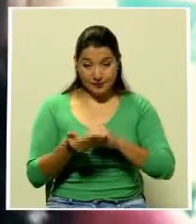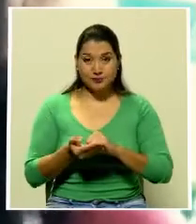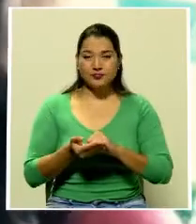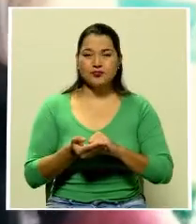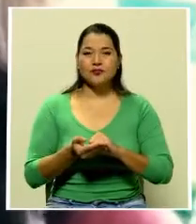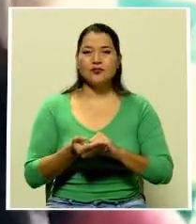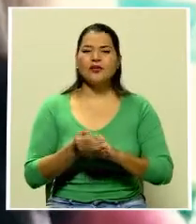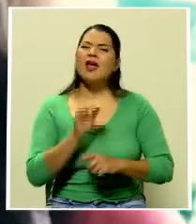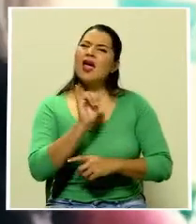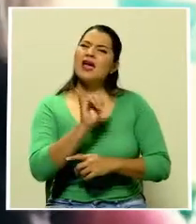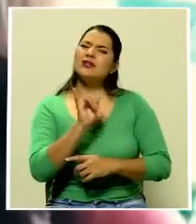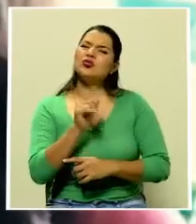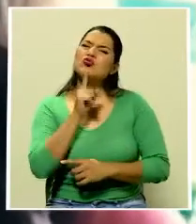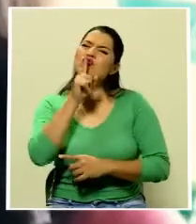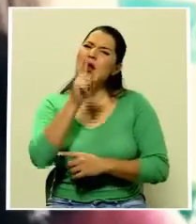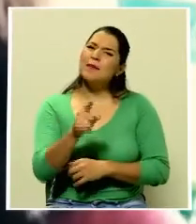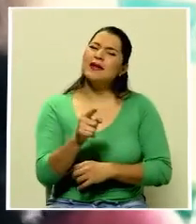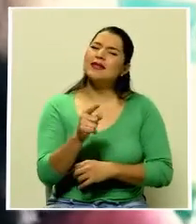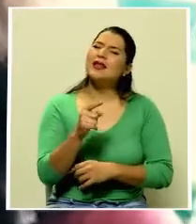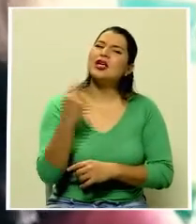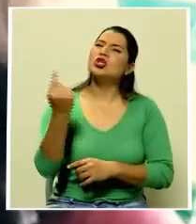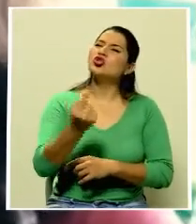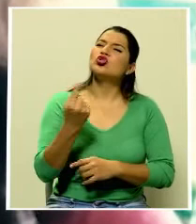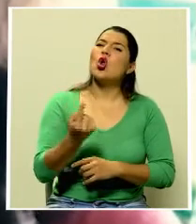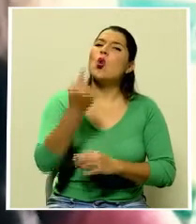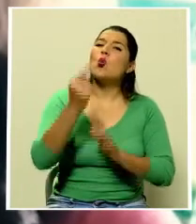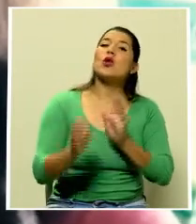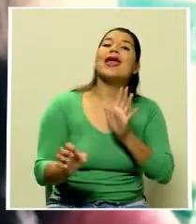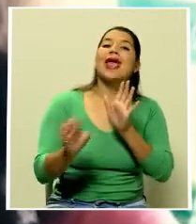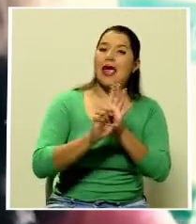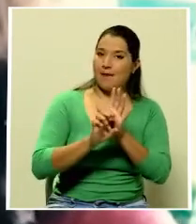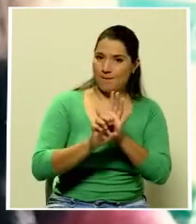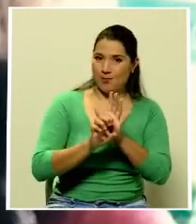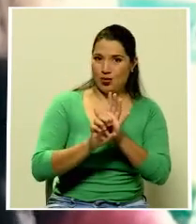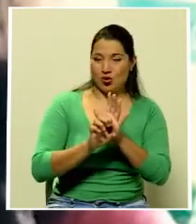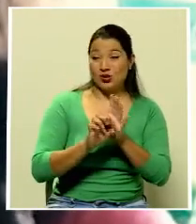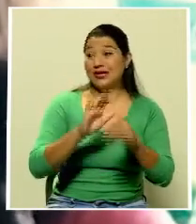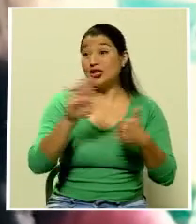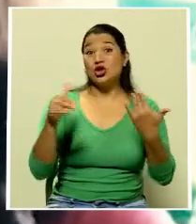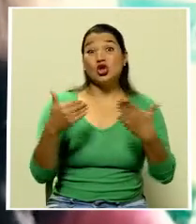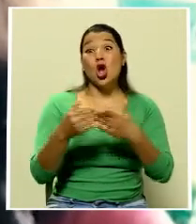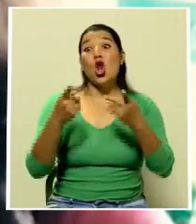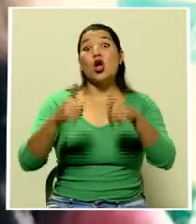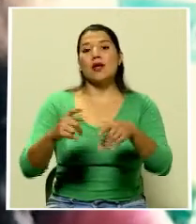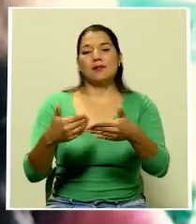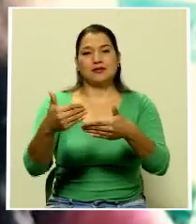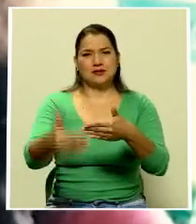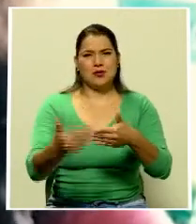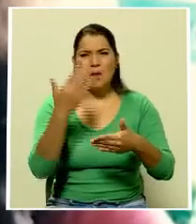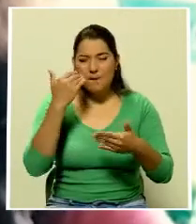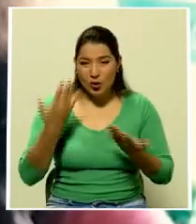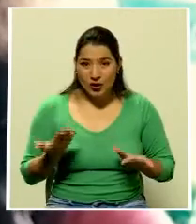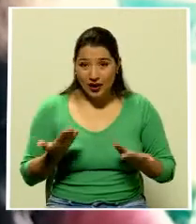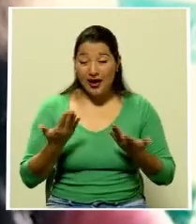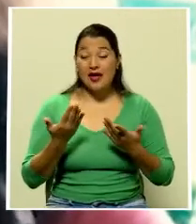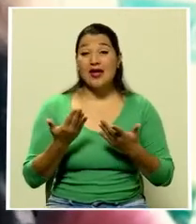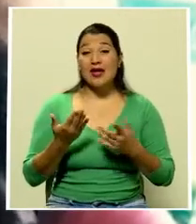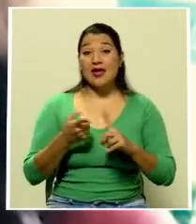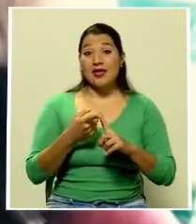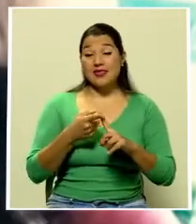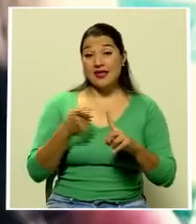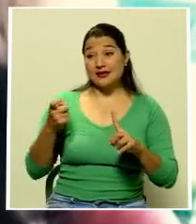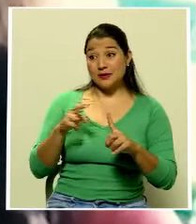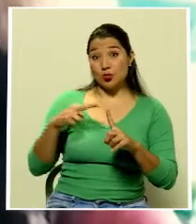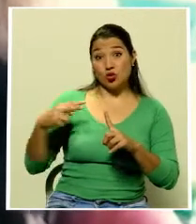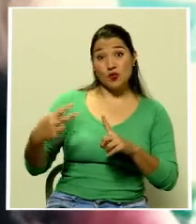Eso pues en realidad fue nada más un ejemplo de lo que iba a venir después, porque efectivamente en términos formales tenemos